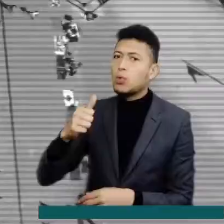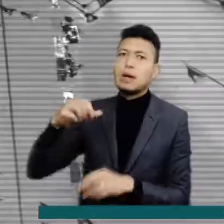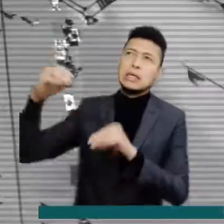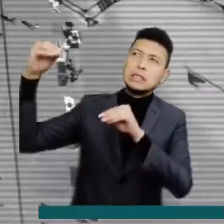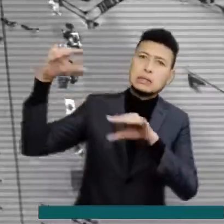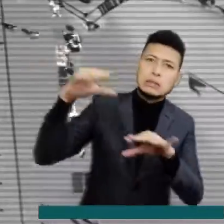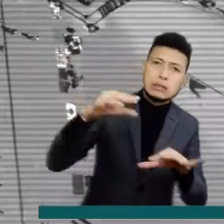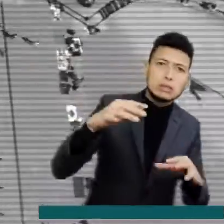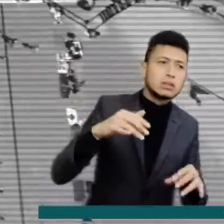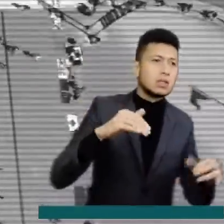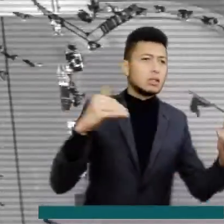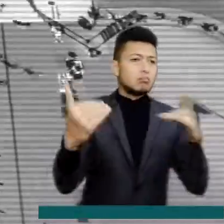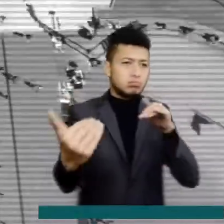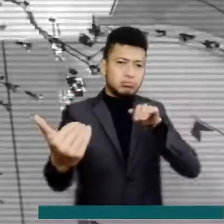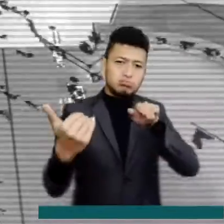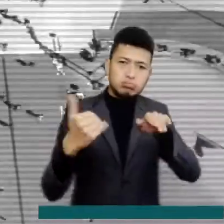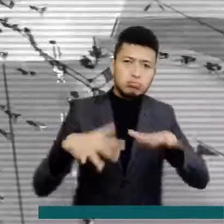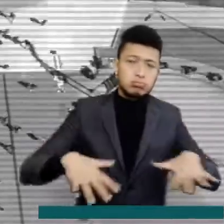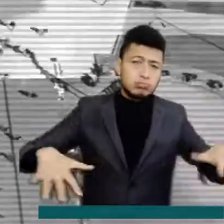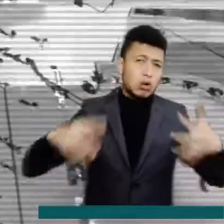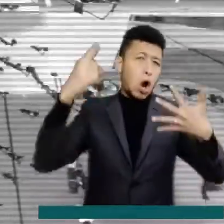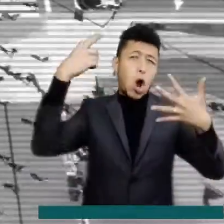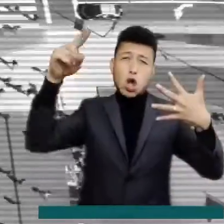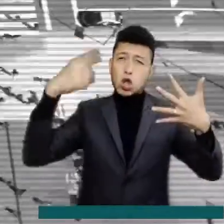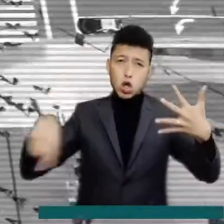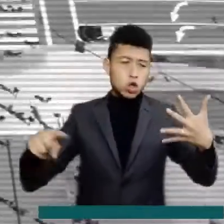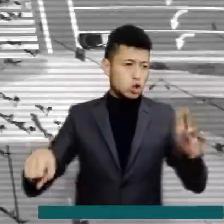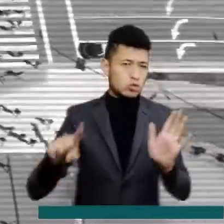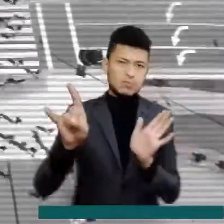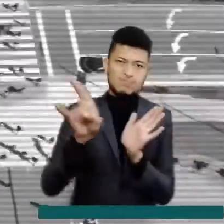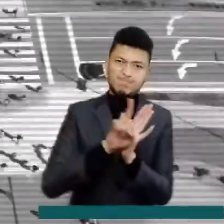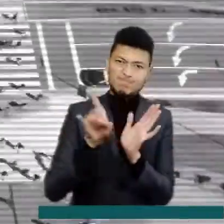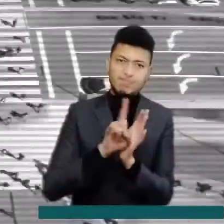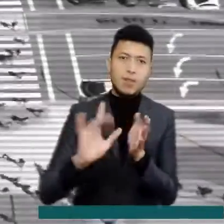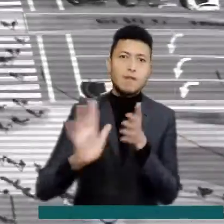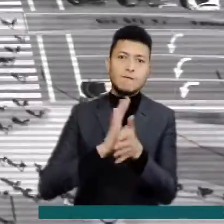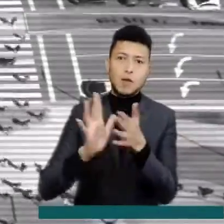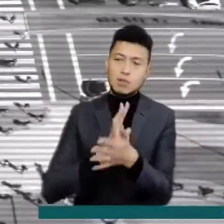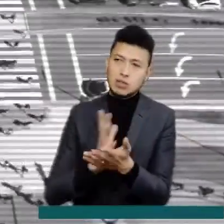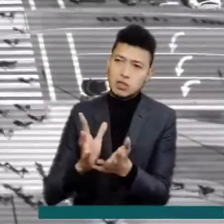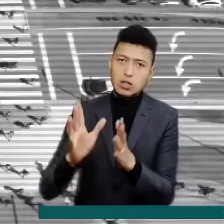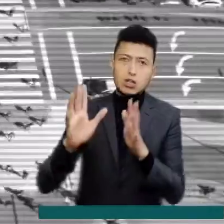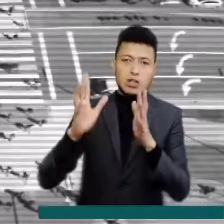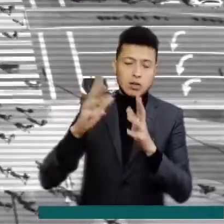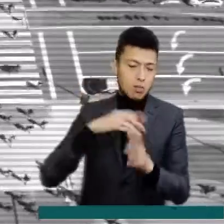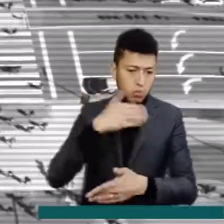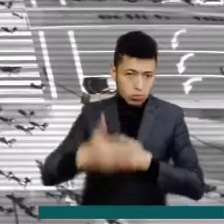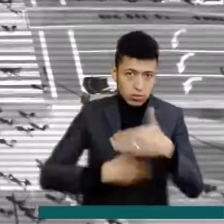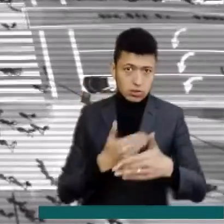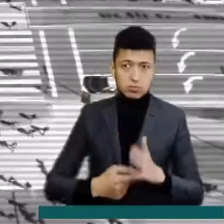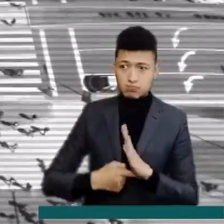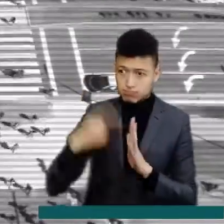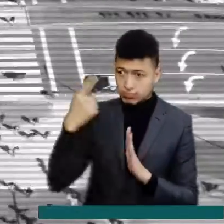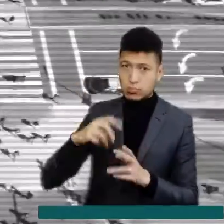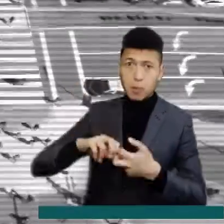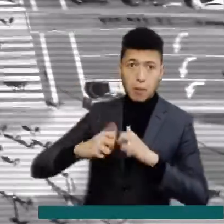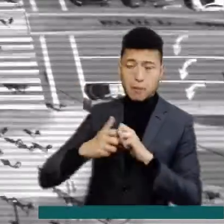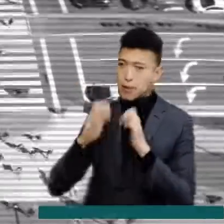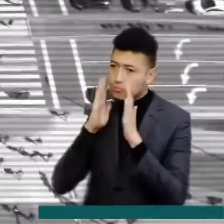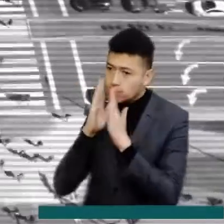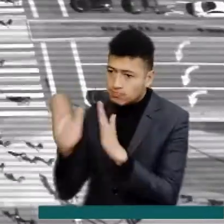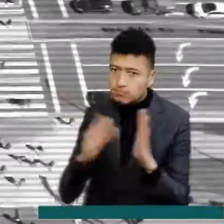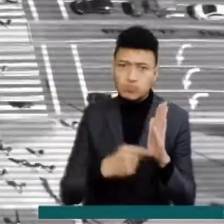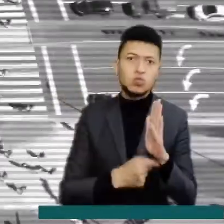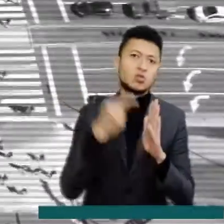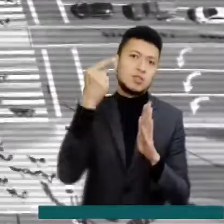solar entre muchas muchísimas otras cosas con estos datos se puede actuar de forma inmediata para solucionar cualquier problema